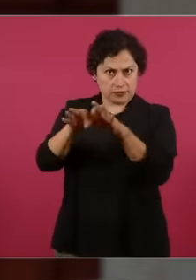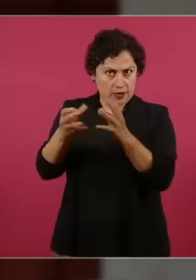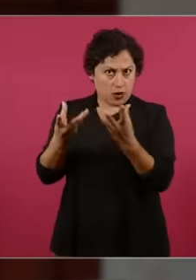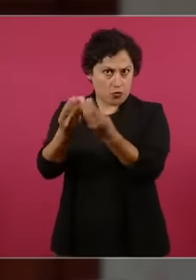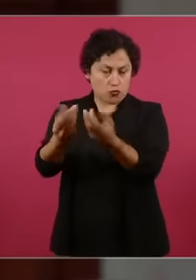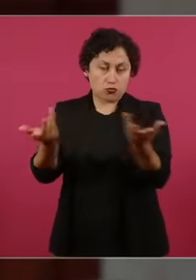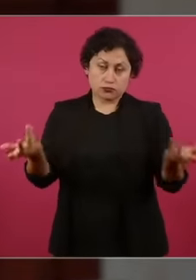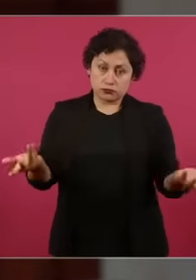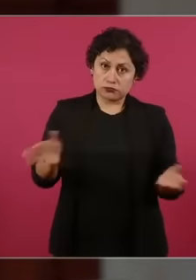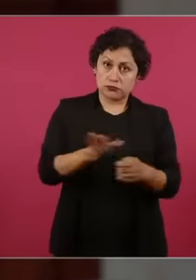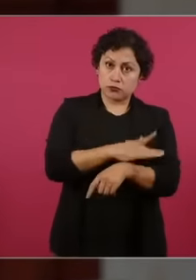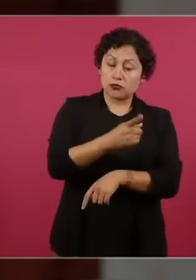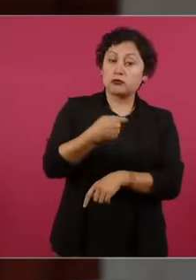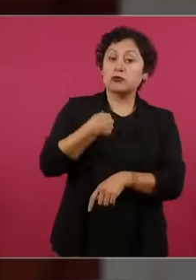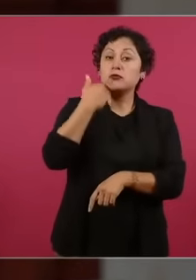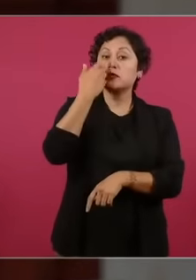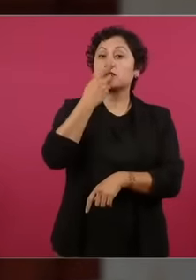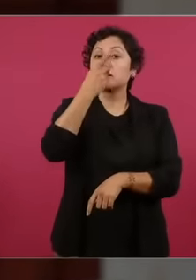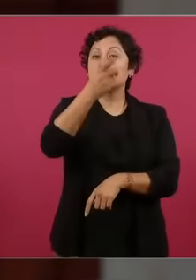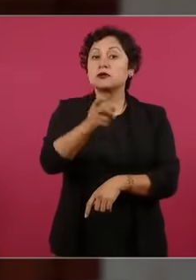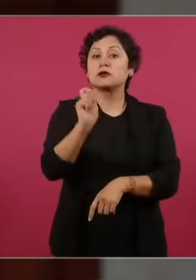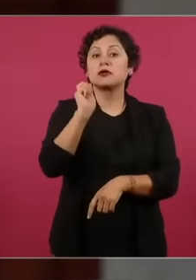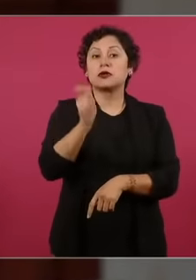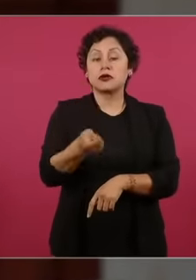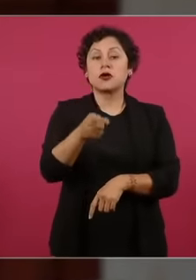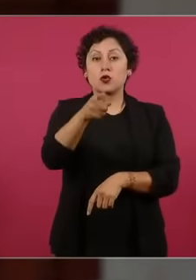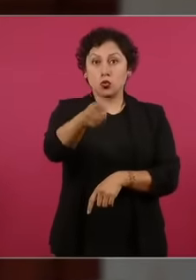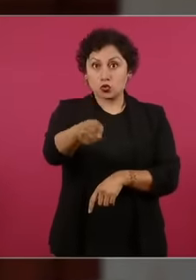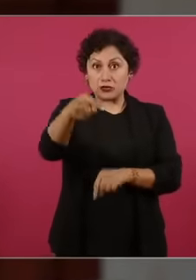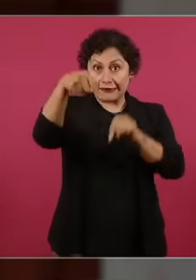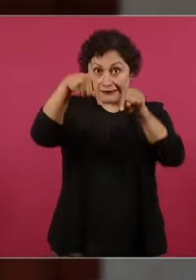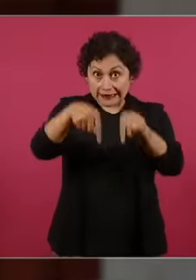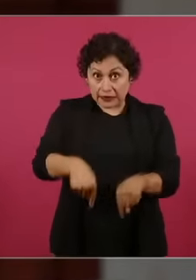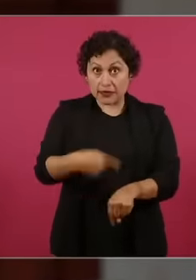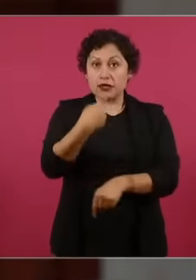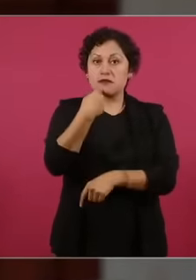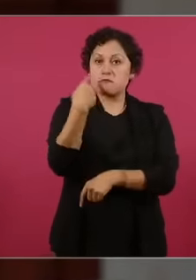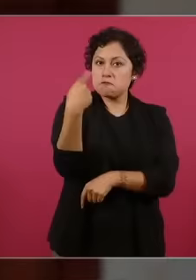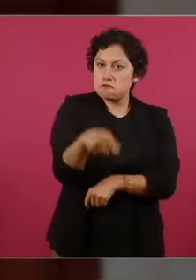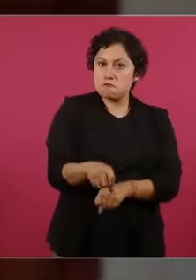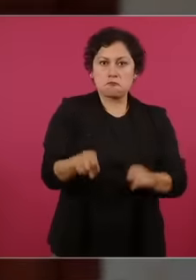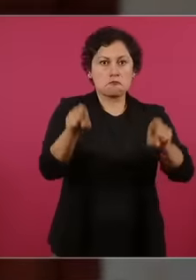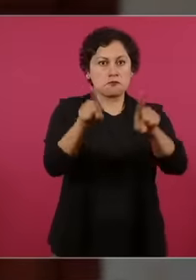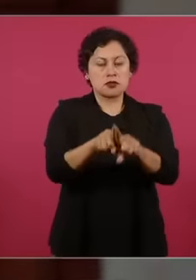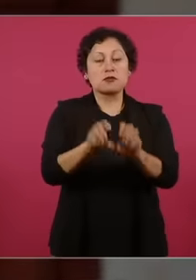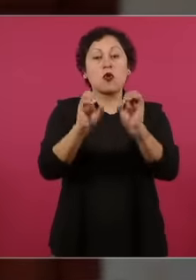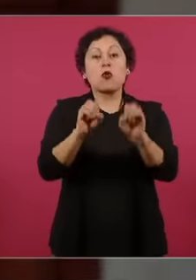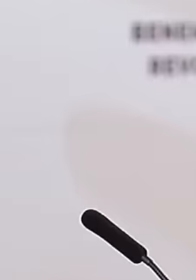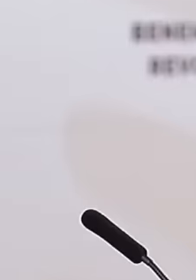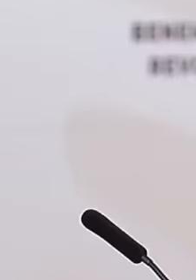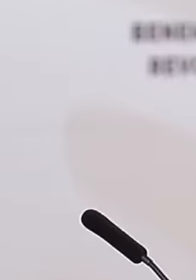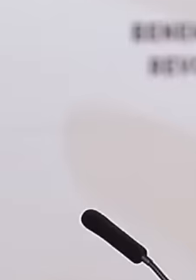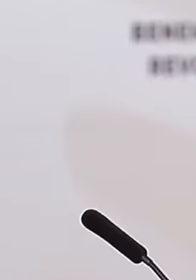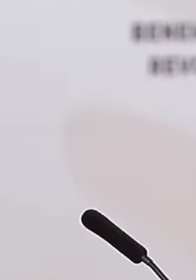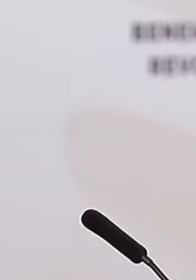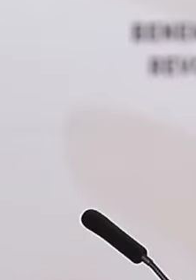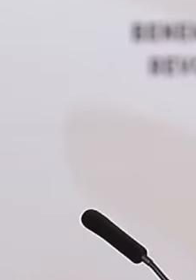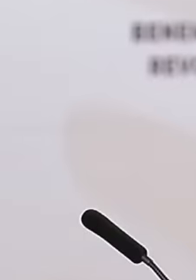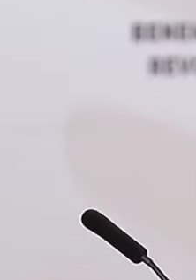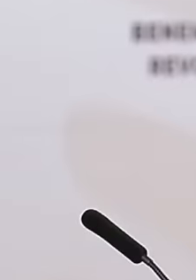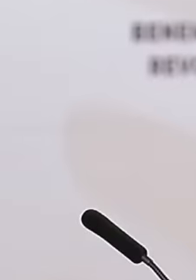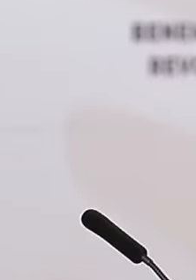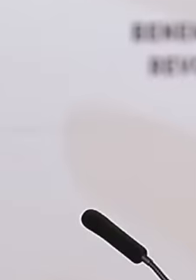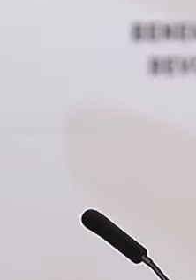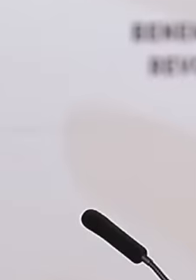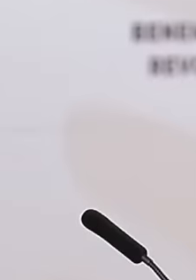que usted también se ha quejado aquí o ha exhibido aquí a las personas que del otro bando, de